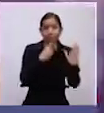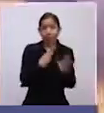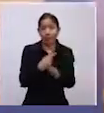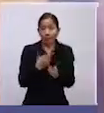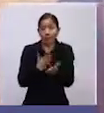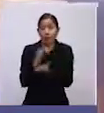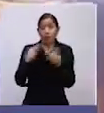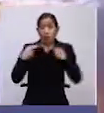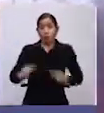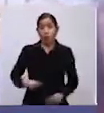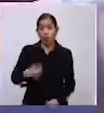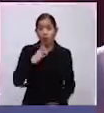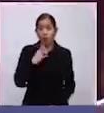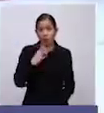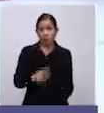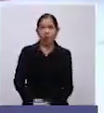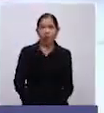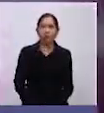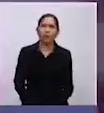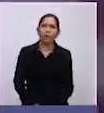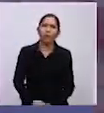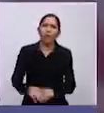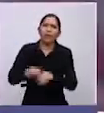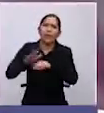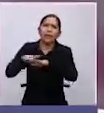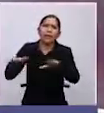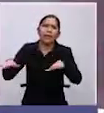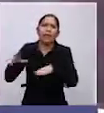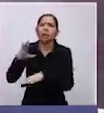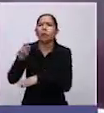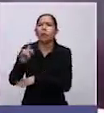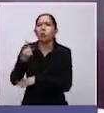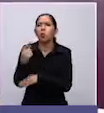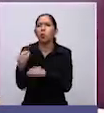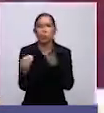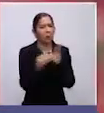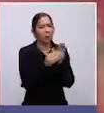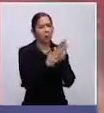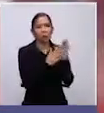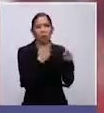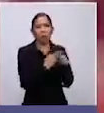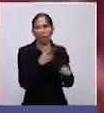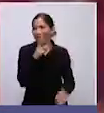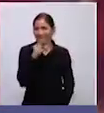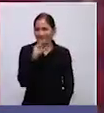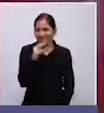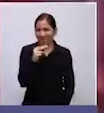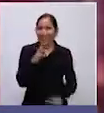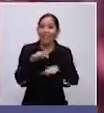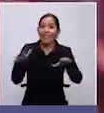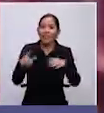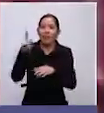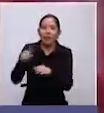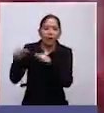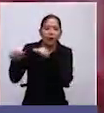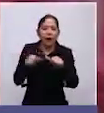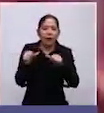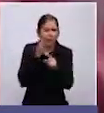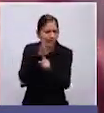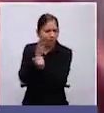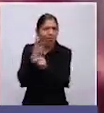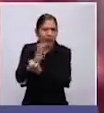legislación. Pero los niños no solamente son codificación, Camila, son acciones concretas también. Y creo que una acción concreta del